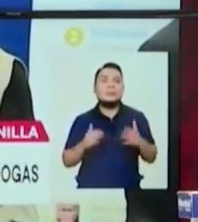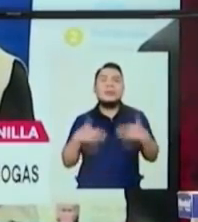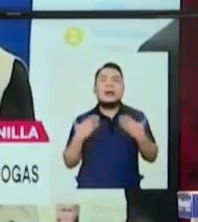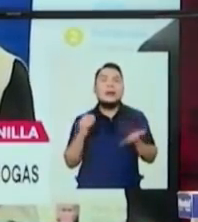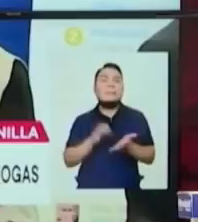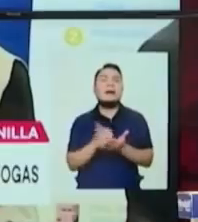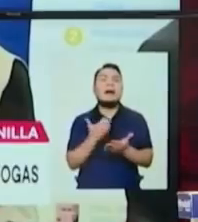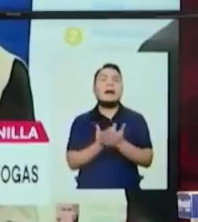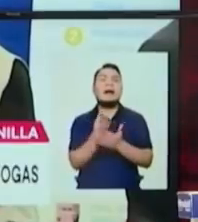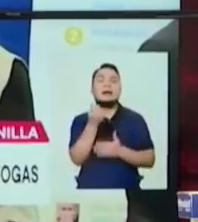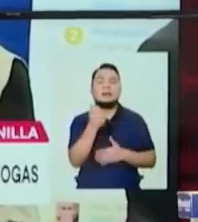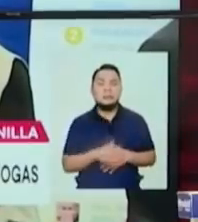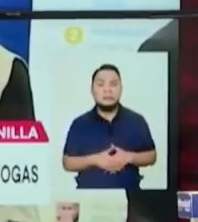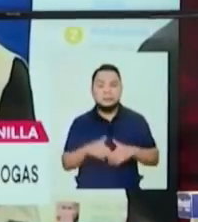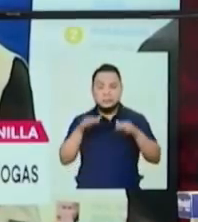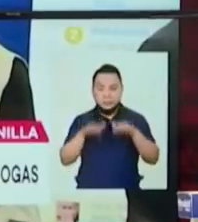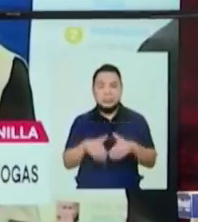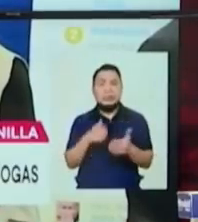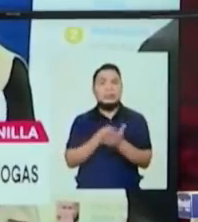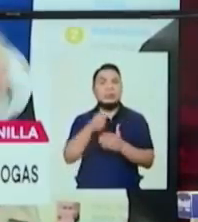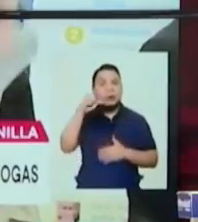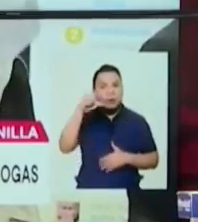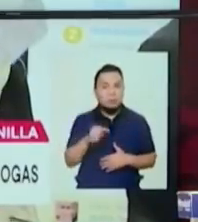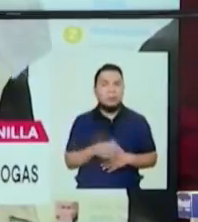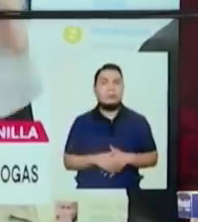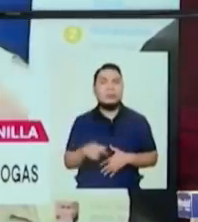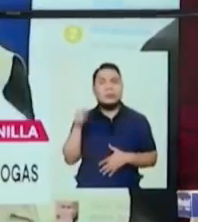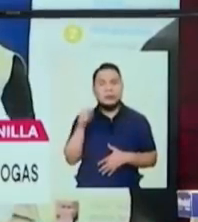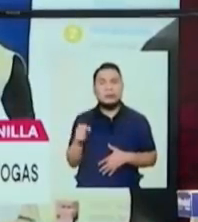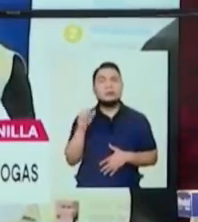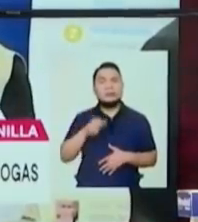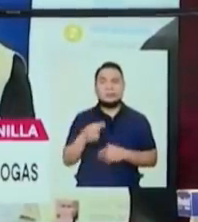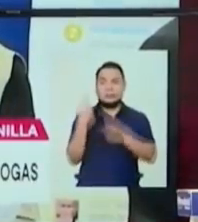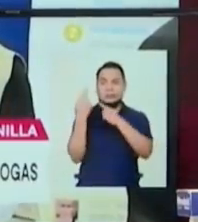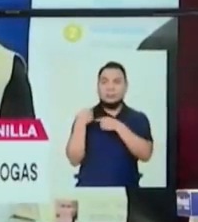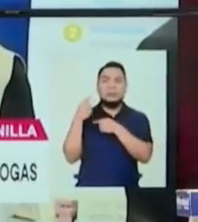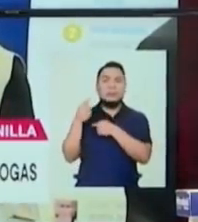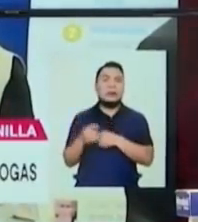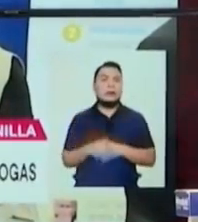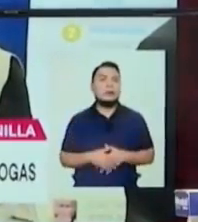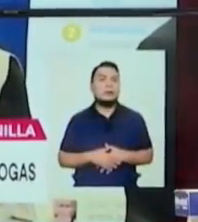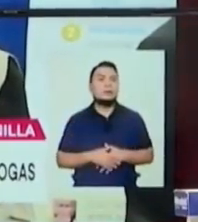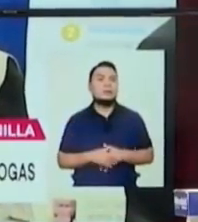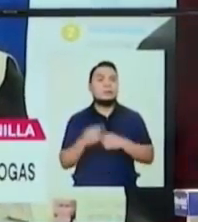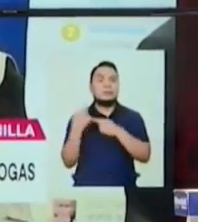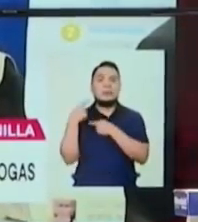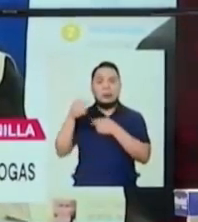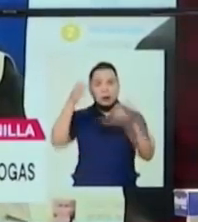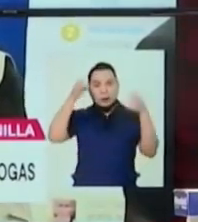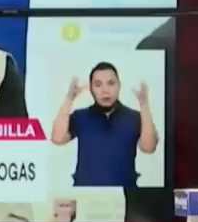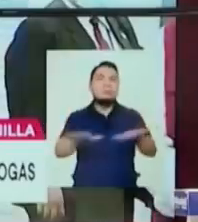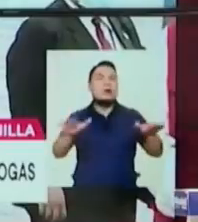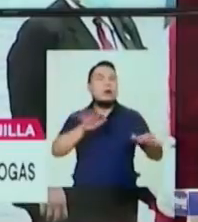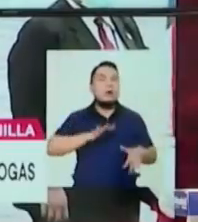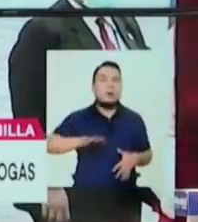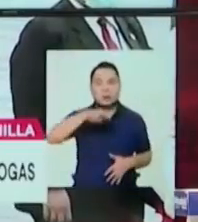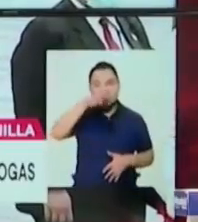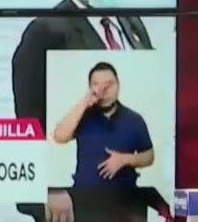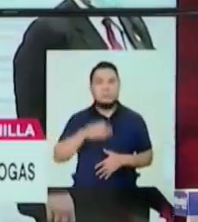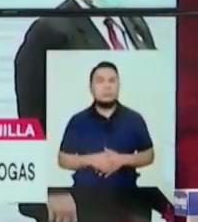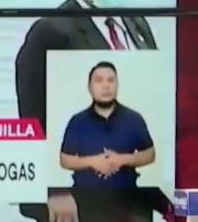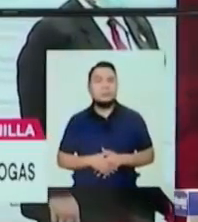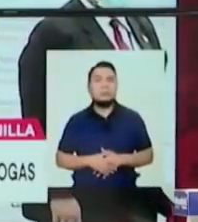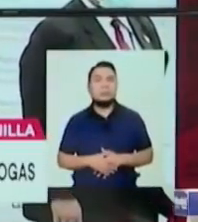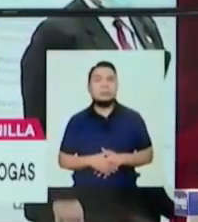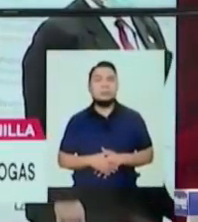Minas? Que dice que va a renegociar los contratos, que dice que va a recuperar los recursos del Estado. Es decir, voy a